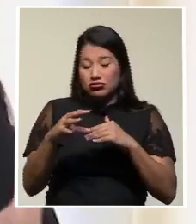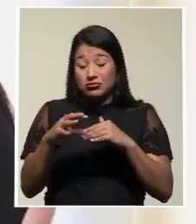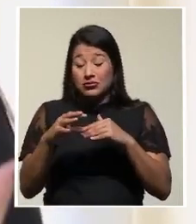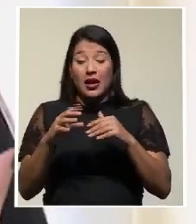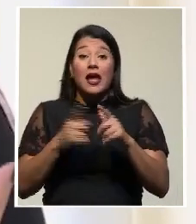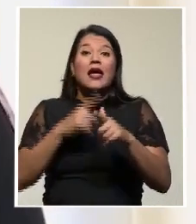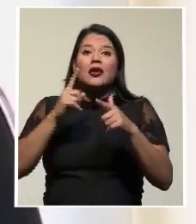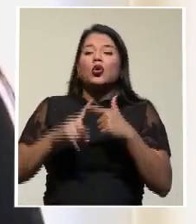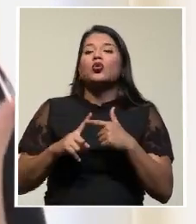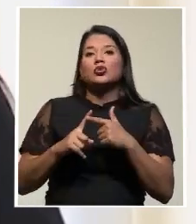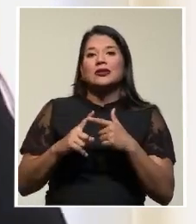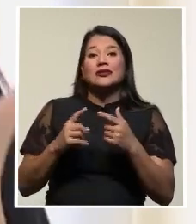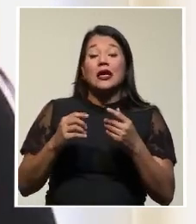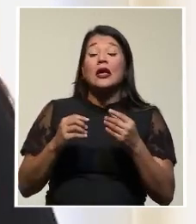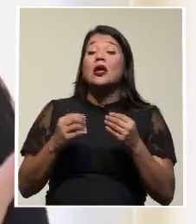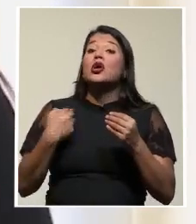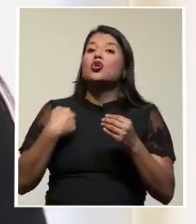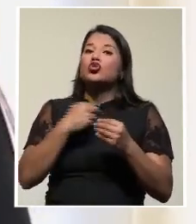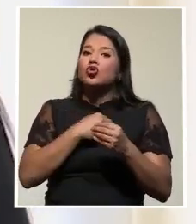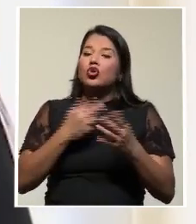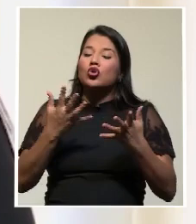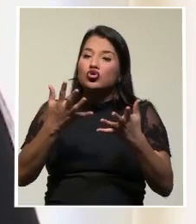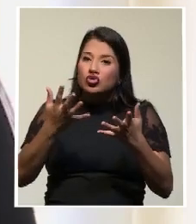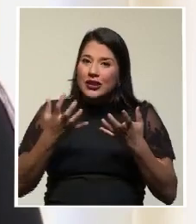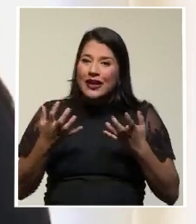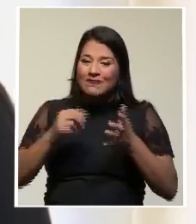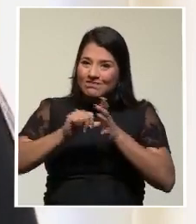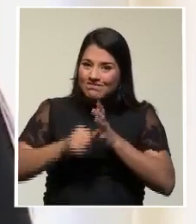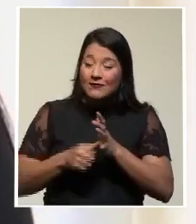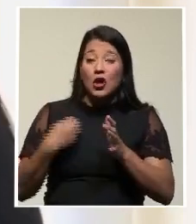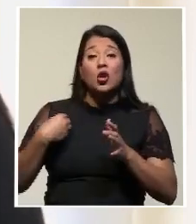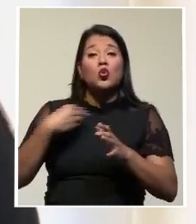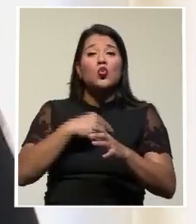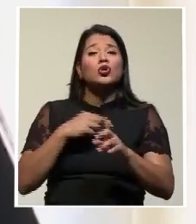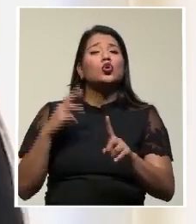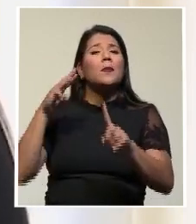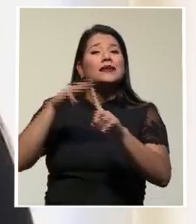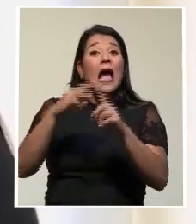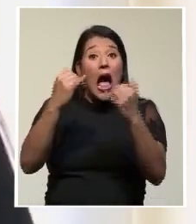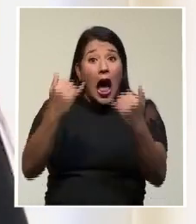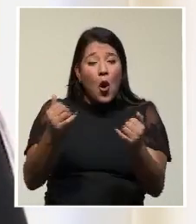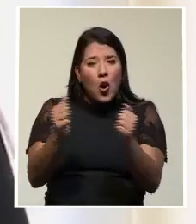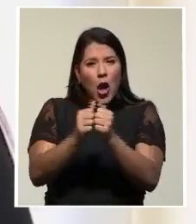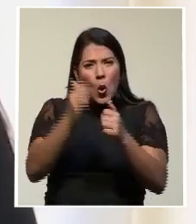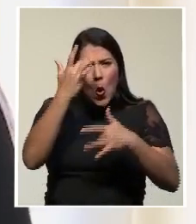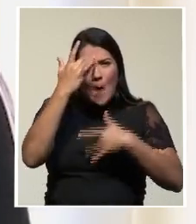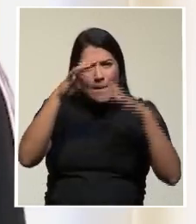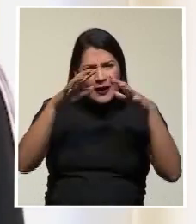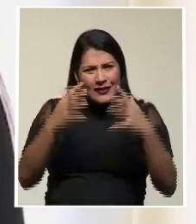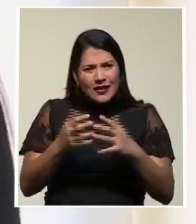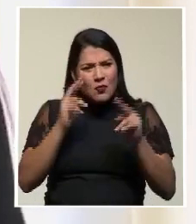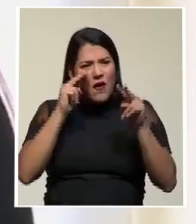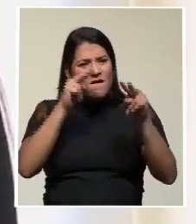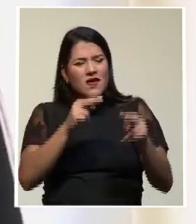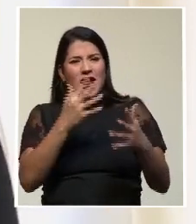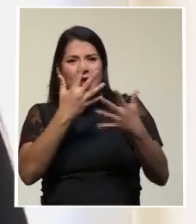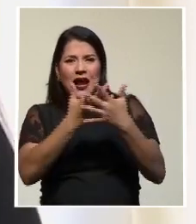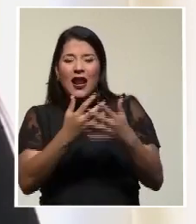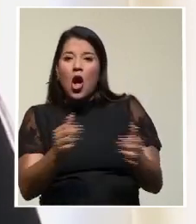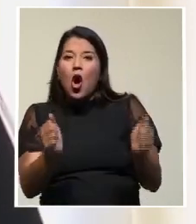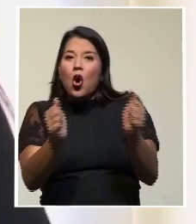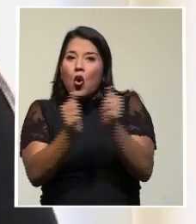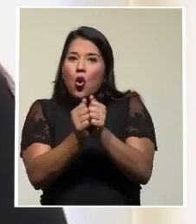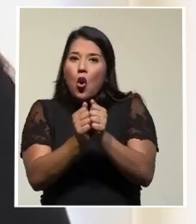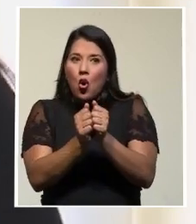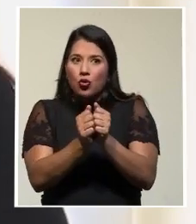lanzar ese mensaje que venimos diciendo una y otra vez, ¿verdad? Es importante en tiempos de pandemia ver al sistema penitenciario con los ojos y los